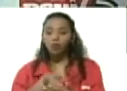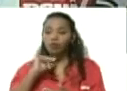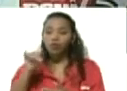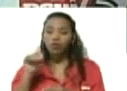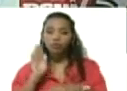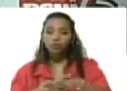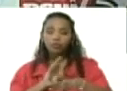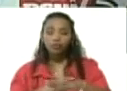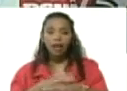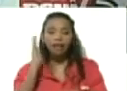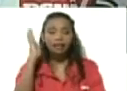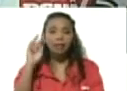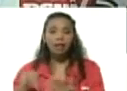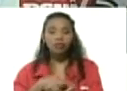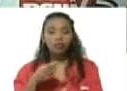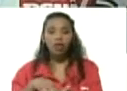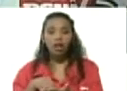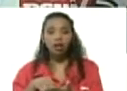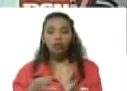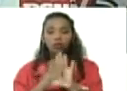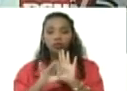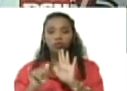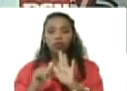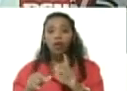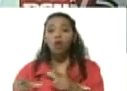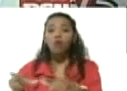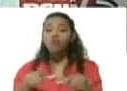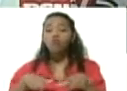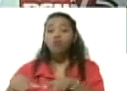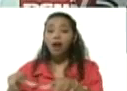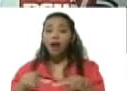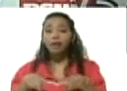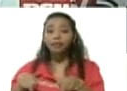la Asamblea Nacional Constituyente, que es un espacio